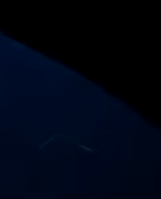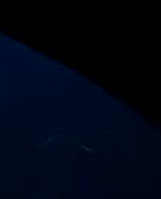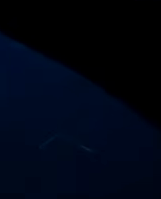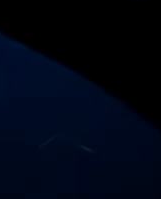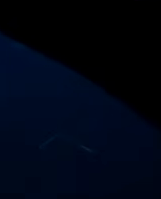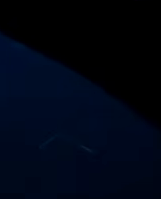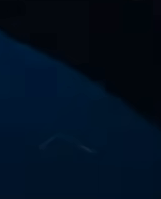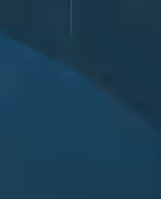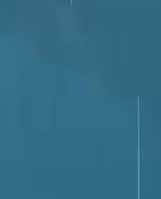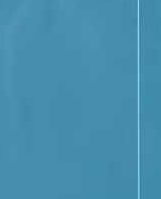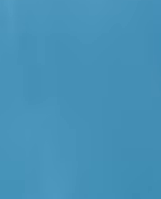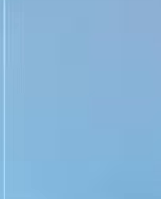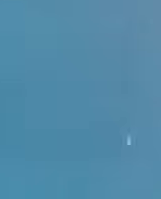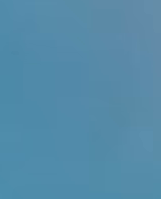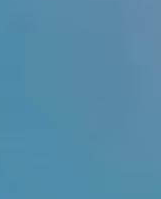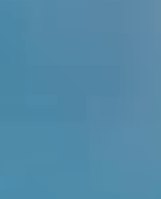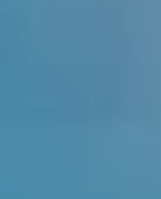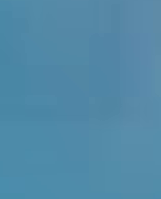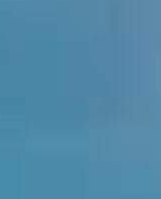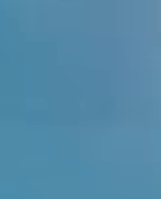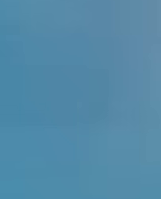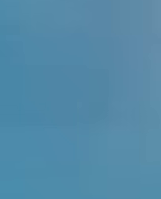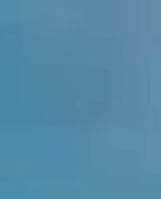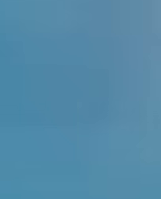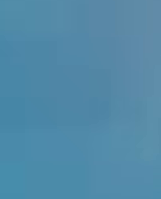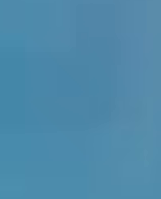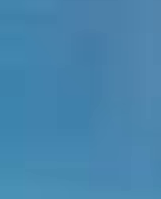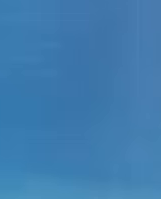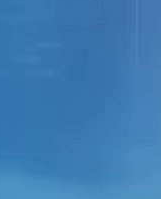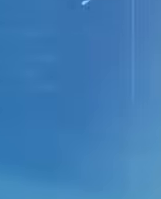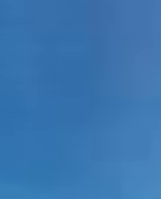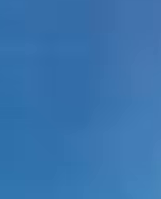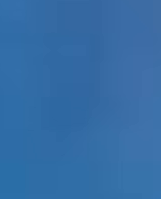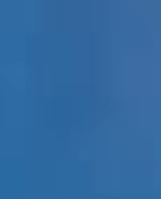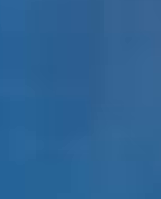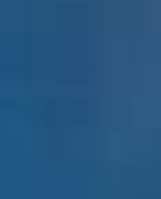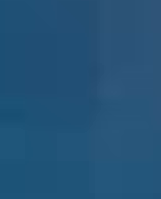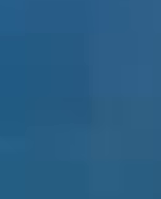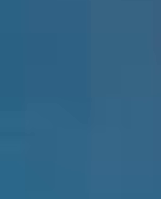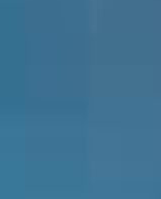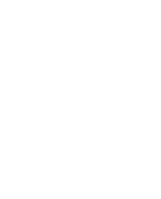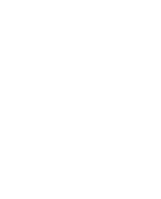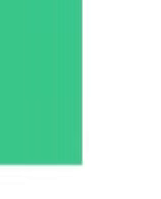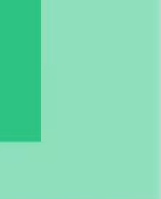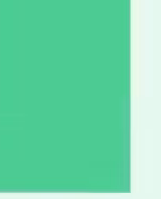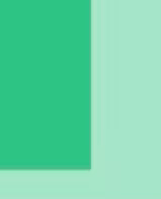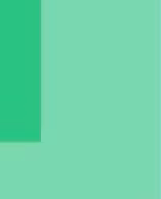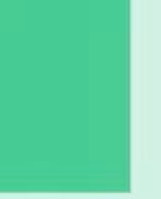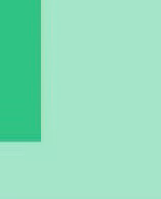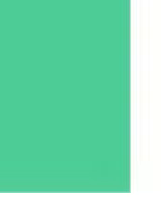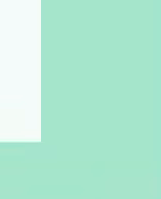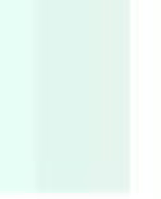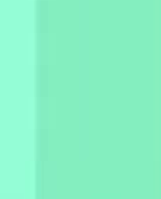qui en sus pies la piel tobada con todo es veros